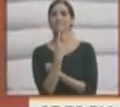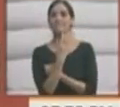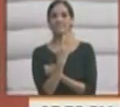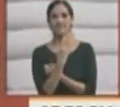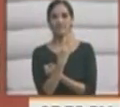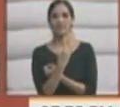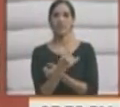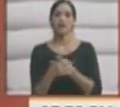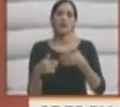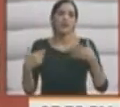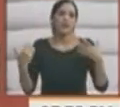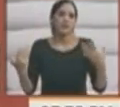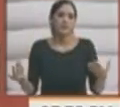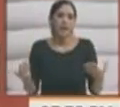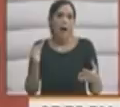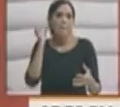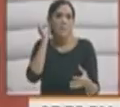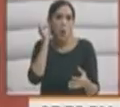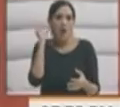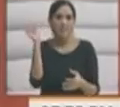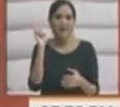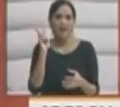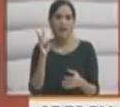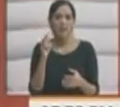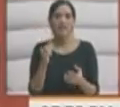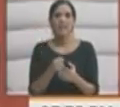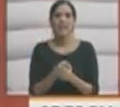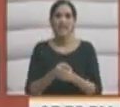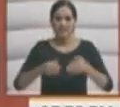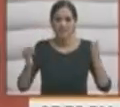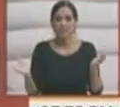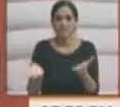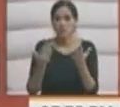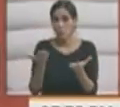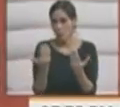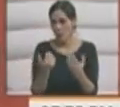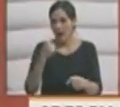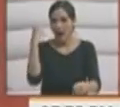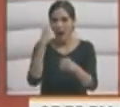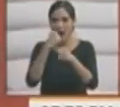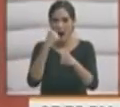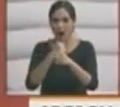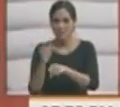de que a mujeres venezolanas han tratado de incitarlas para que